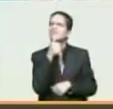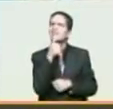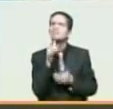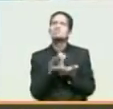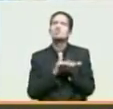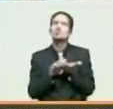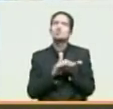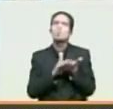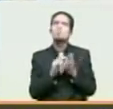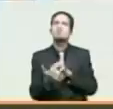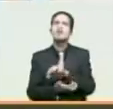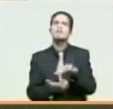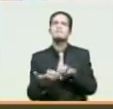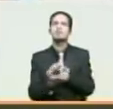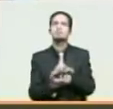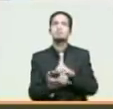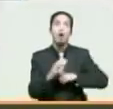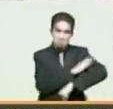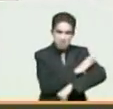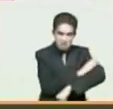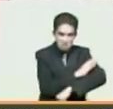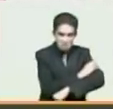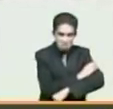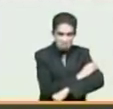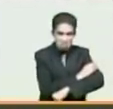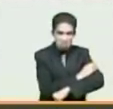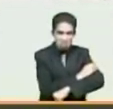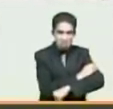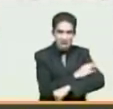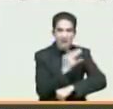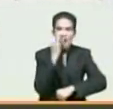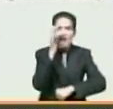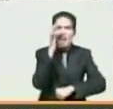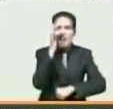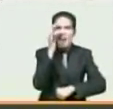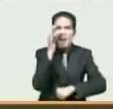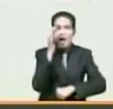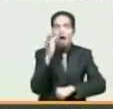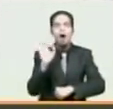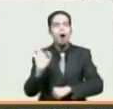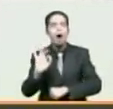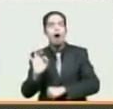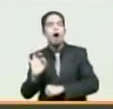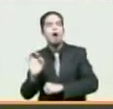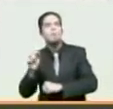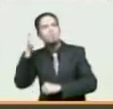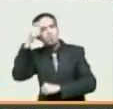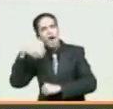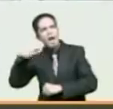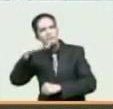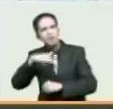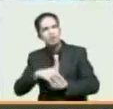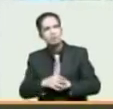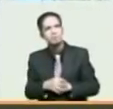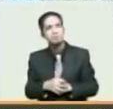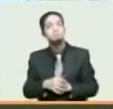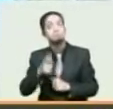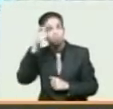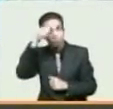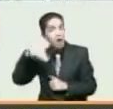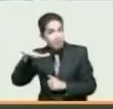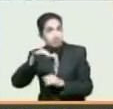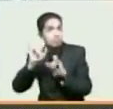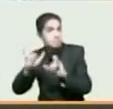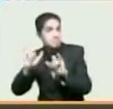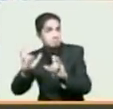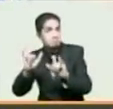pueblo? ¿La derecha? ¿La burguesía? ¿O los va a resolver el pueblo y la revolución bolivariana? El pueblo.